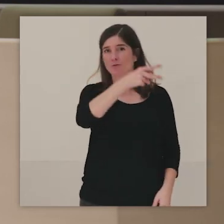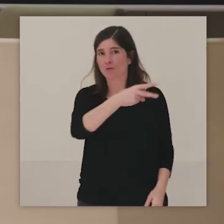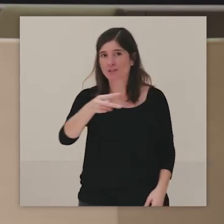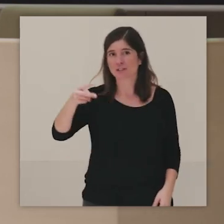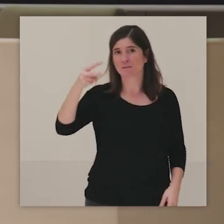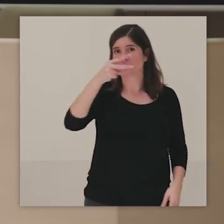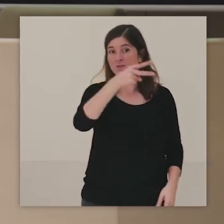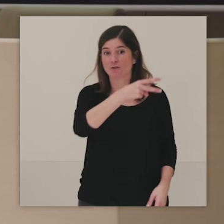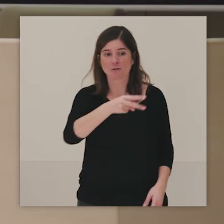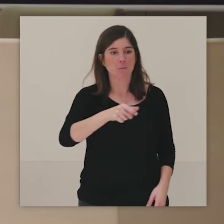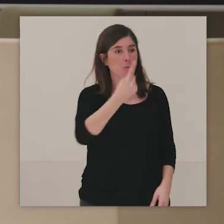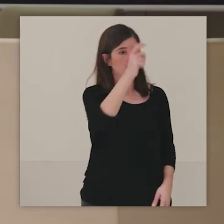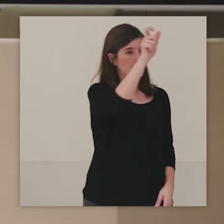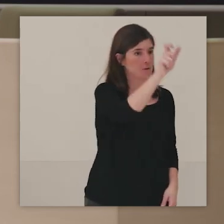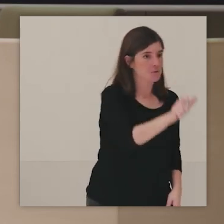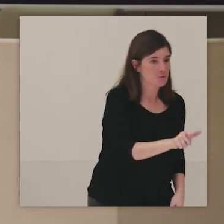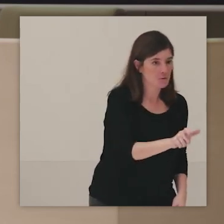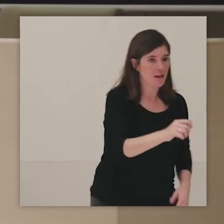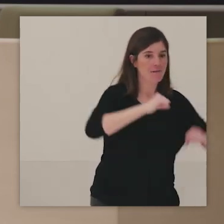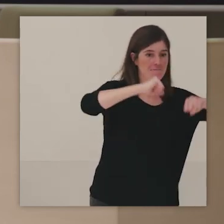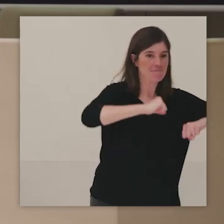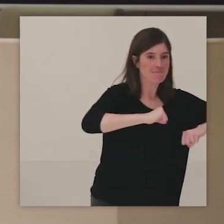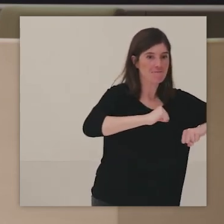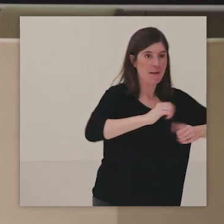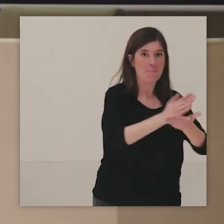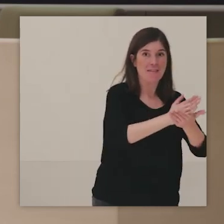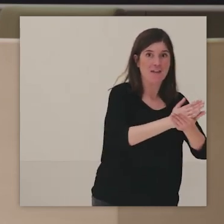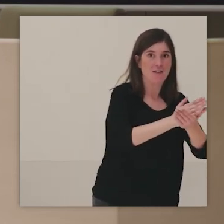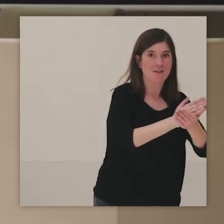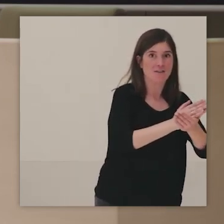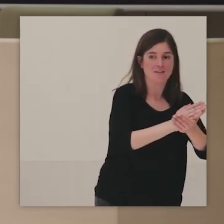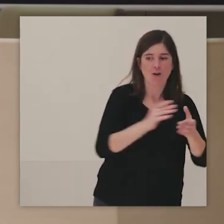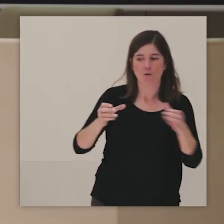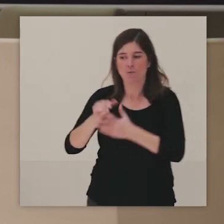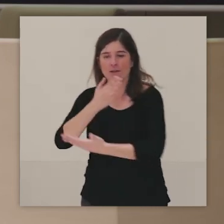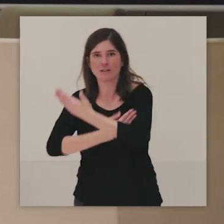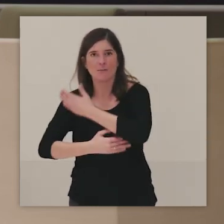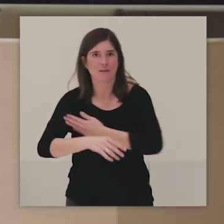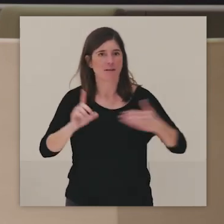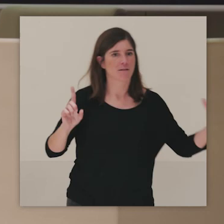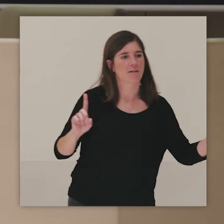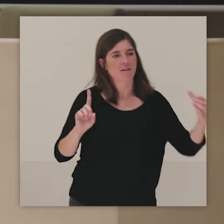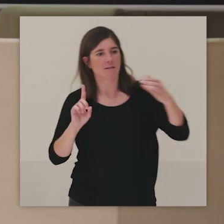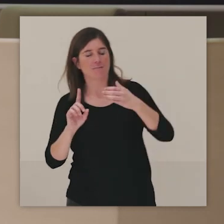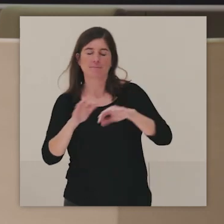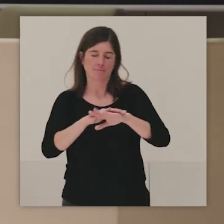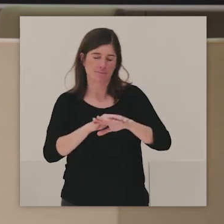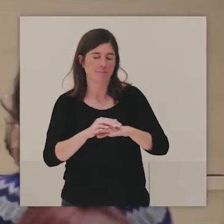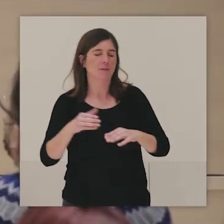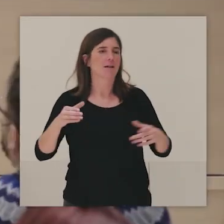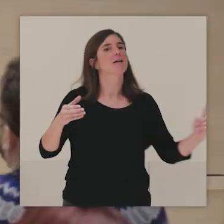creo que es, pues van diferentes y van con estos grupos y se generan nuevas interacciones entre